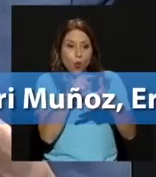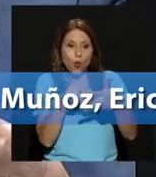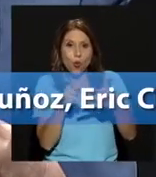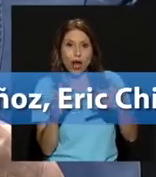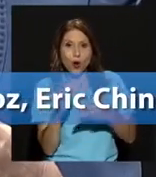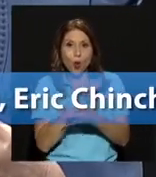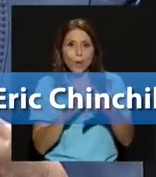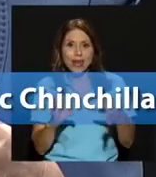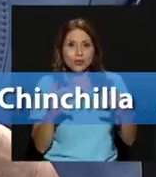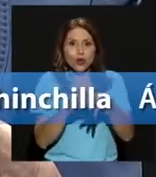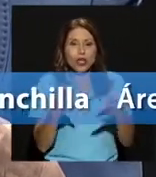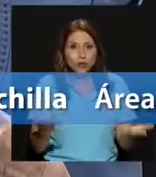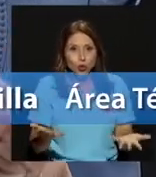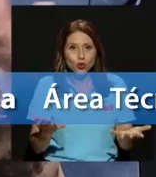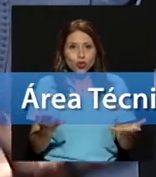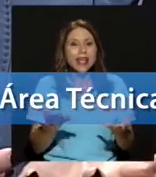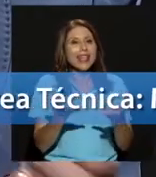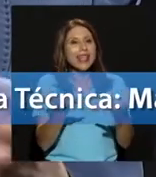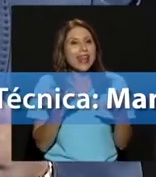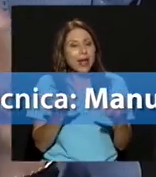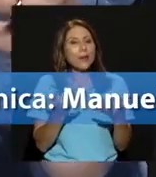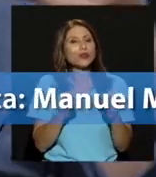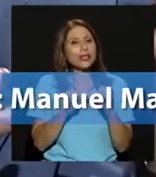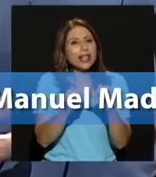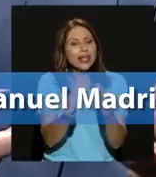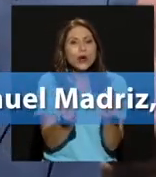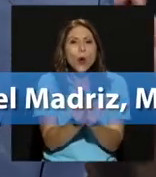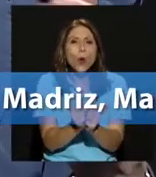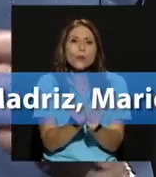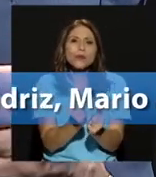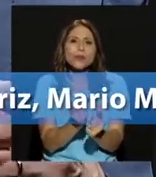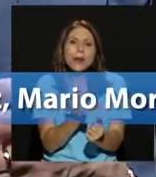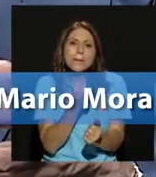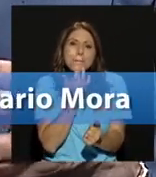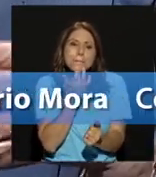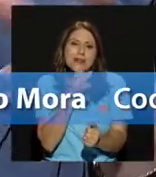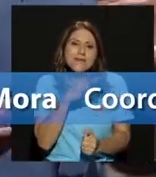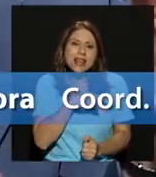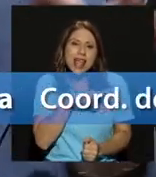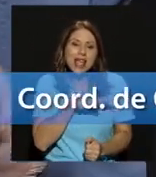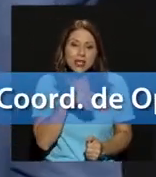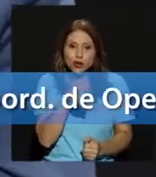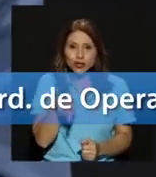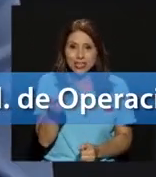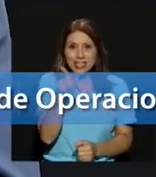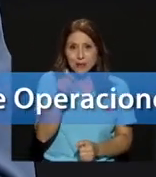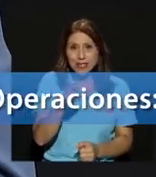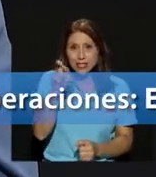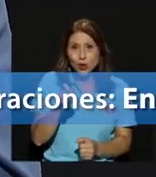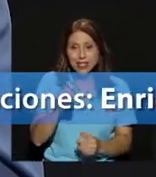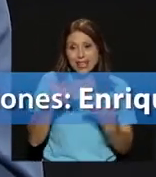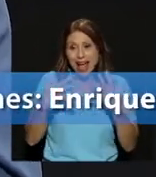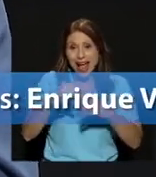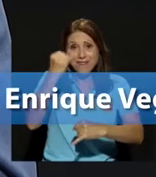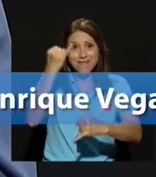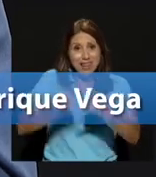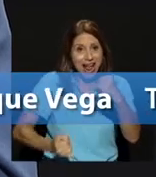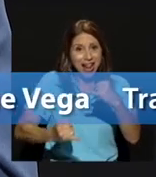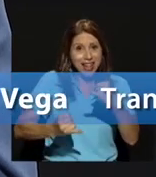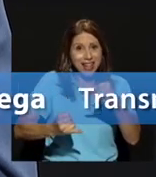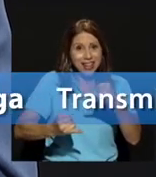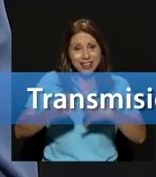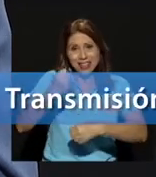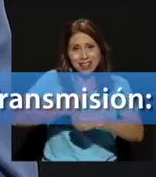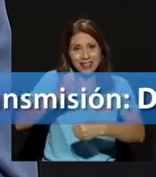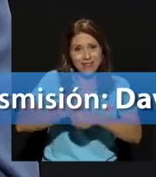teniendo esos privilegios o esas pensiones al final de nuestra vida laboral y aquí es un